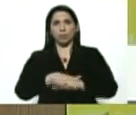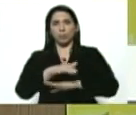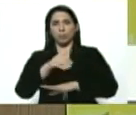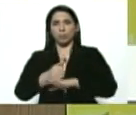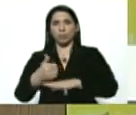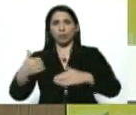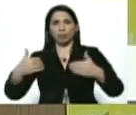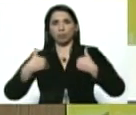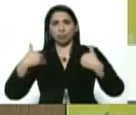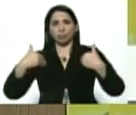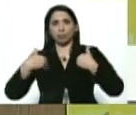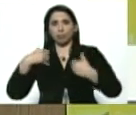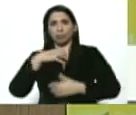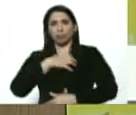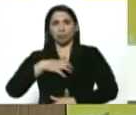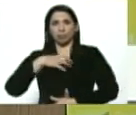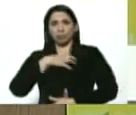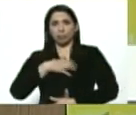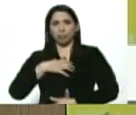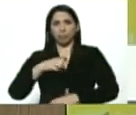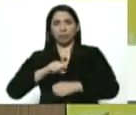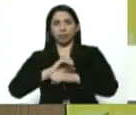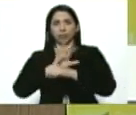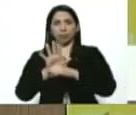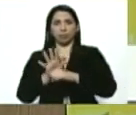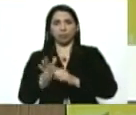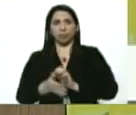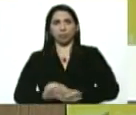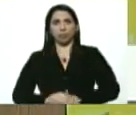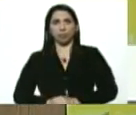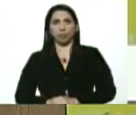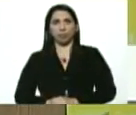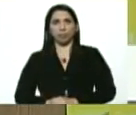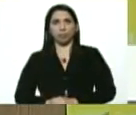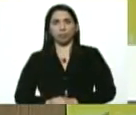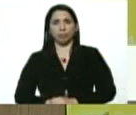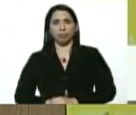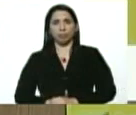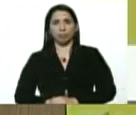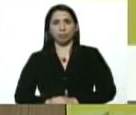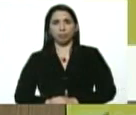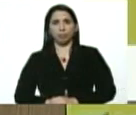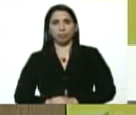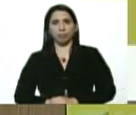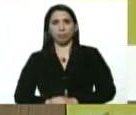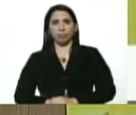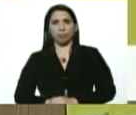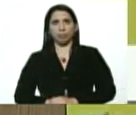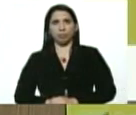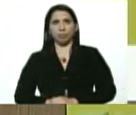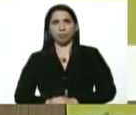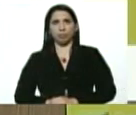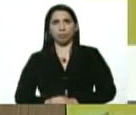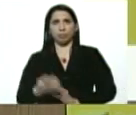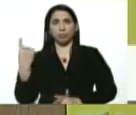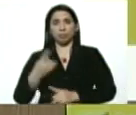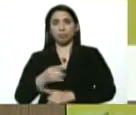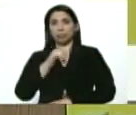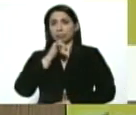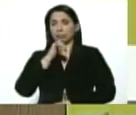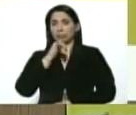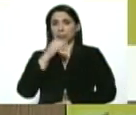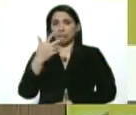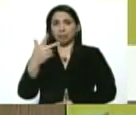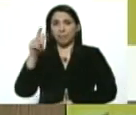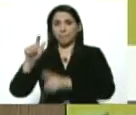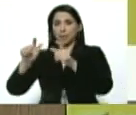la afectación por kobe 19 tenemos que comunicarles que tres personas